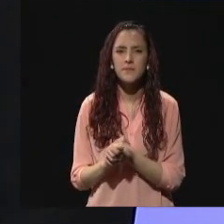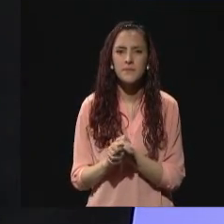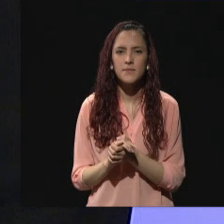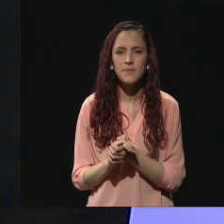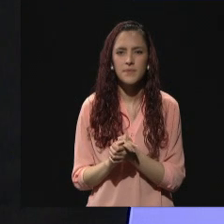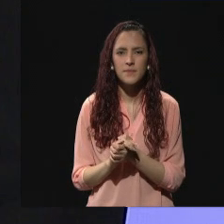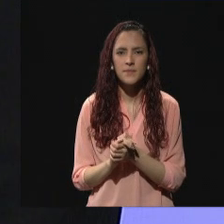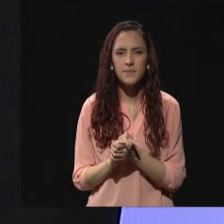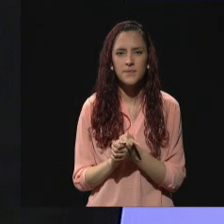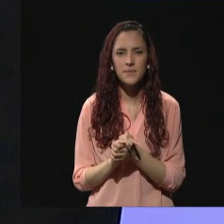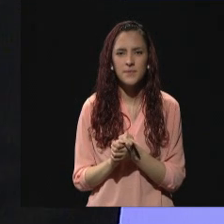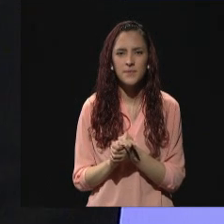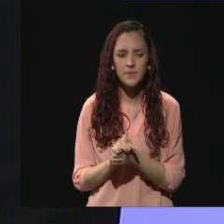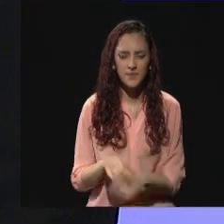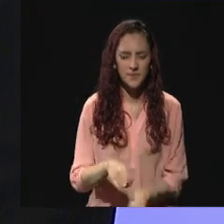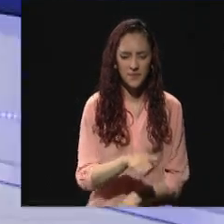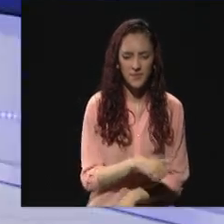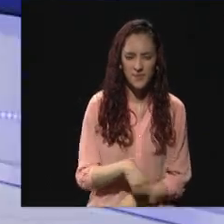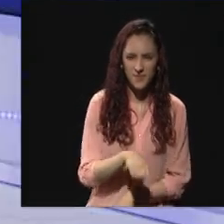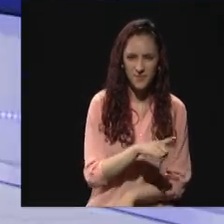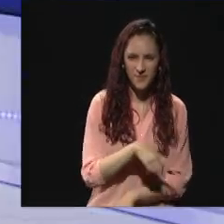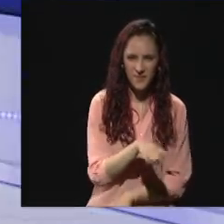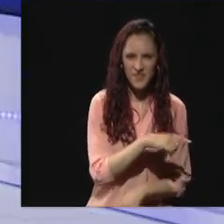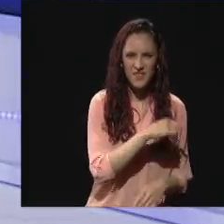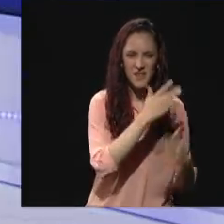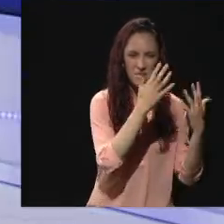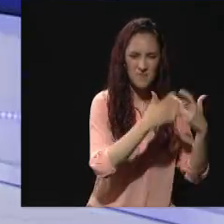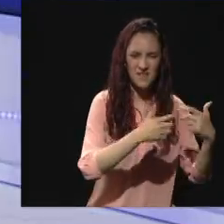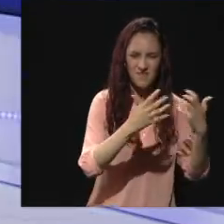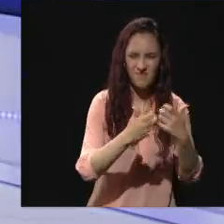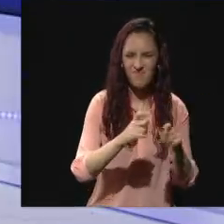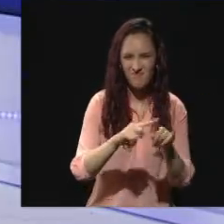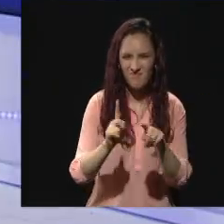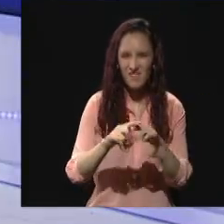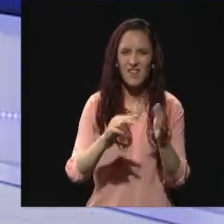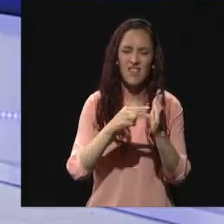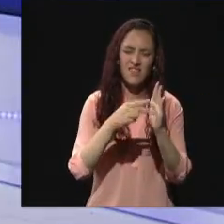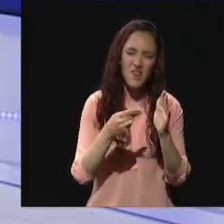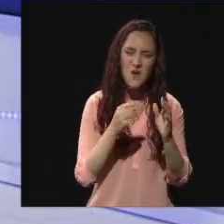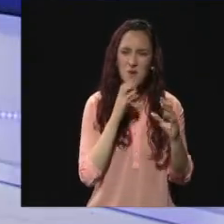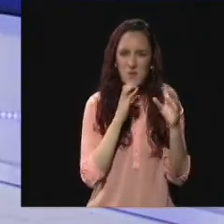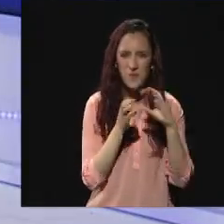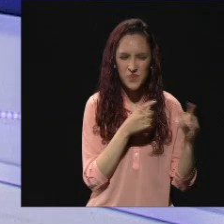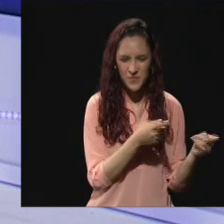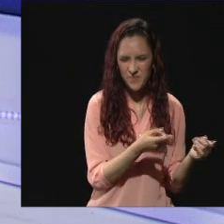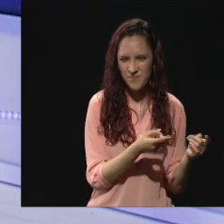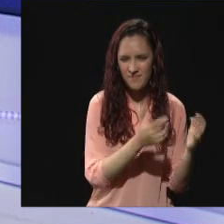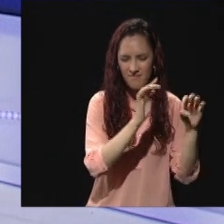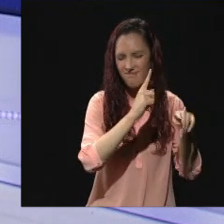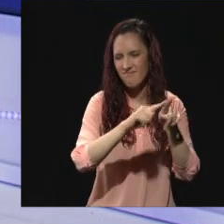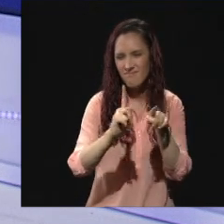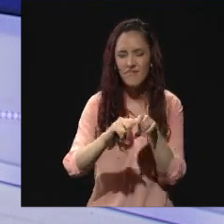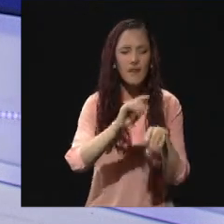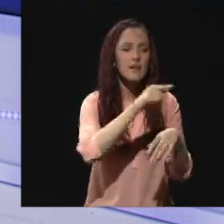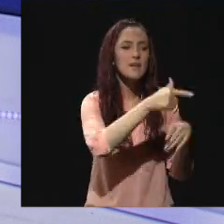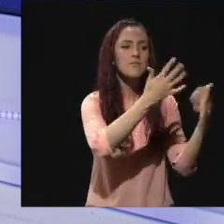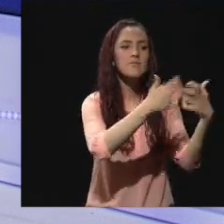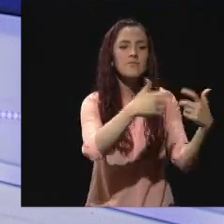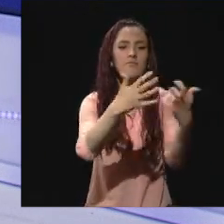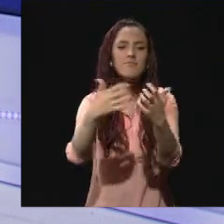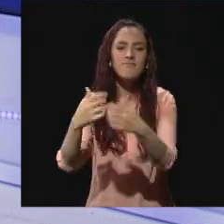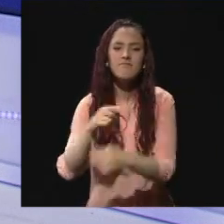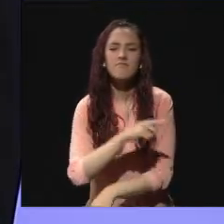de las tecnologías de la información y las comunicaciones no pueden ofrecer o no deben ofrecer un